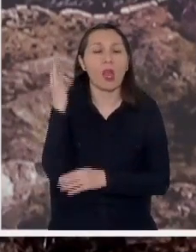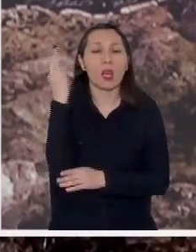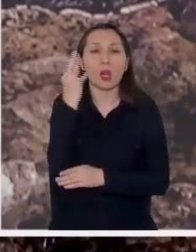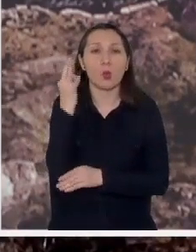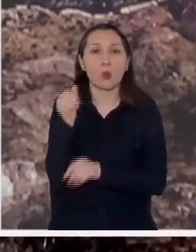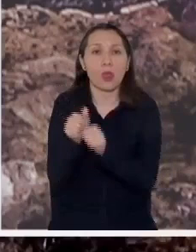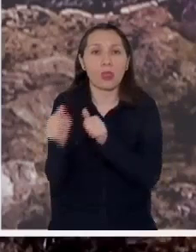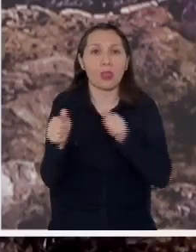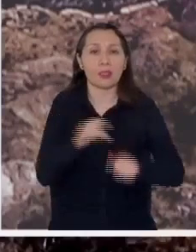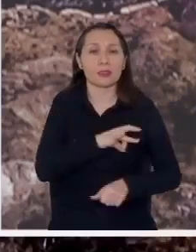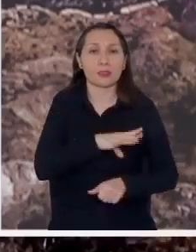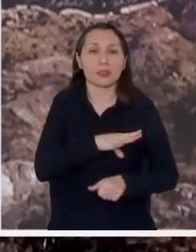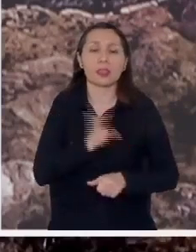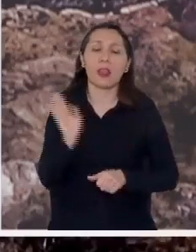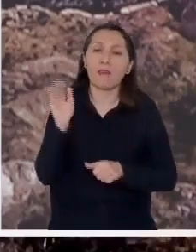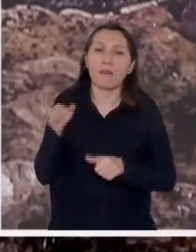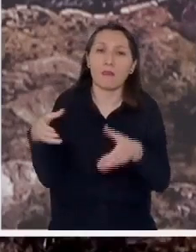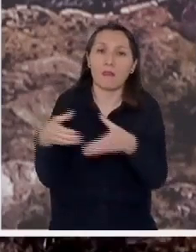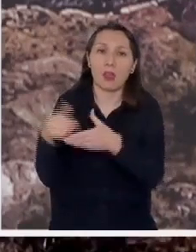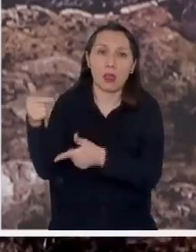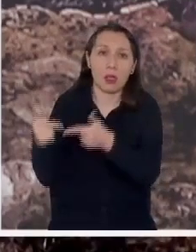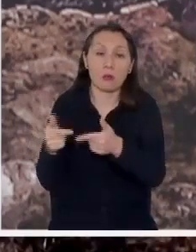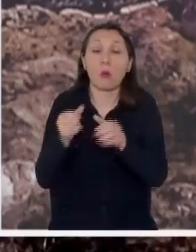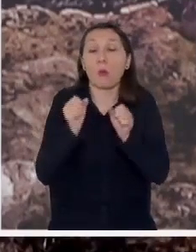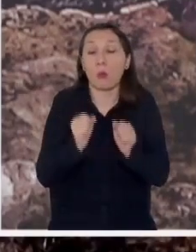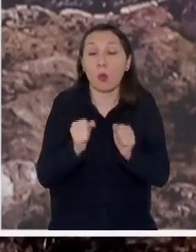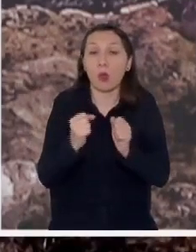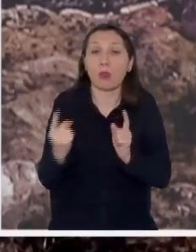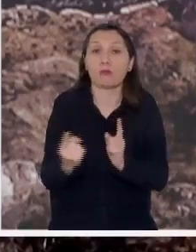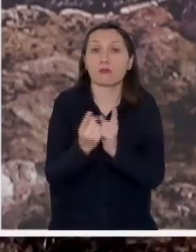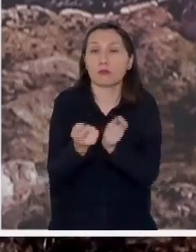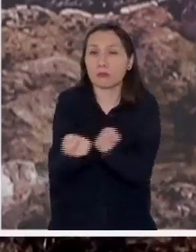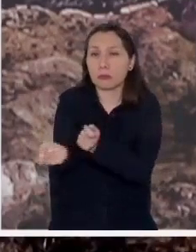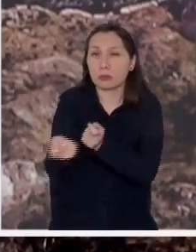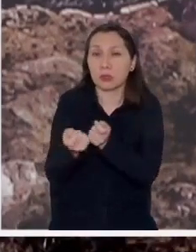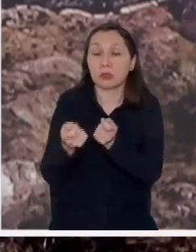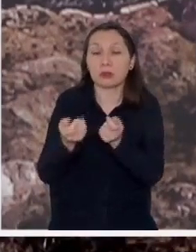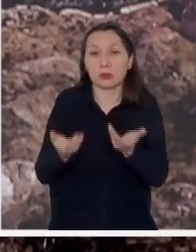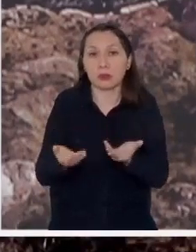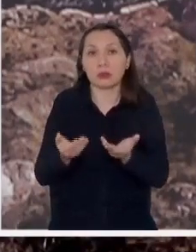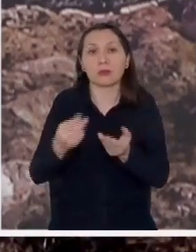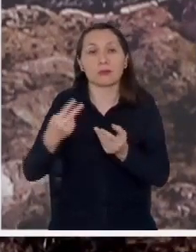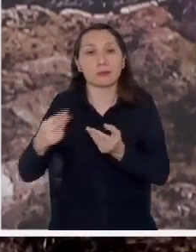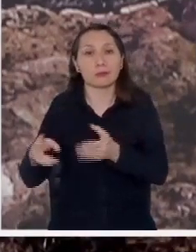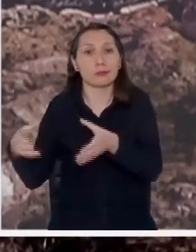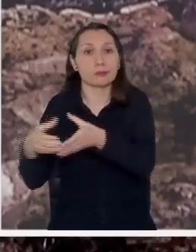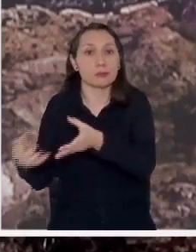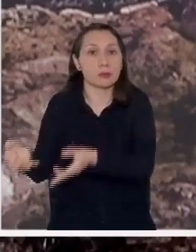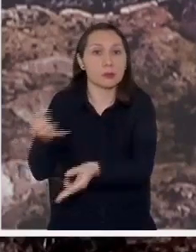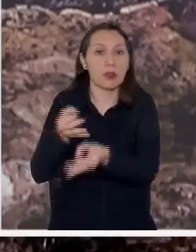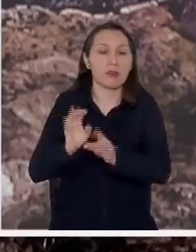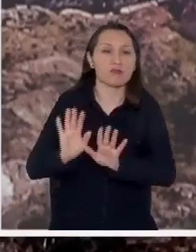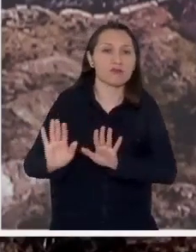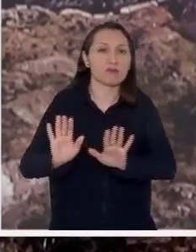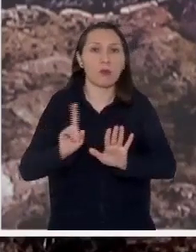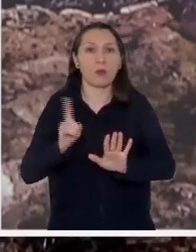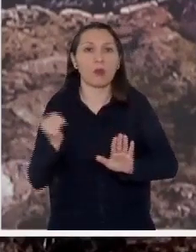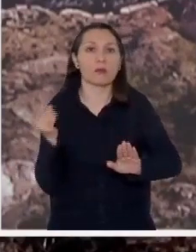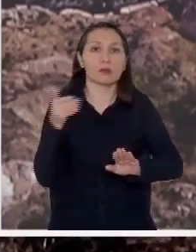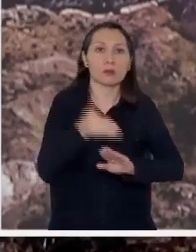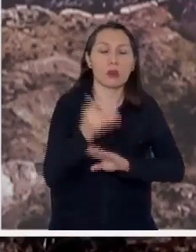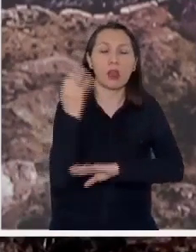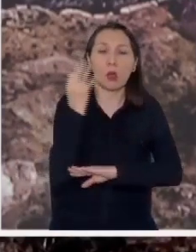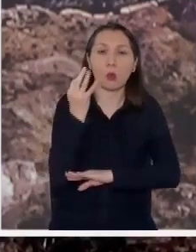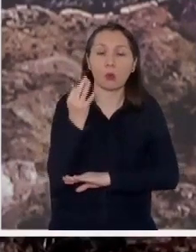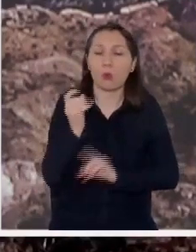con las dirigencias de chile vamos Qué posibilidad hay de poder llegar a encuentros comunes considerando que desde estas huestes ya han planteado algunas reticencias a concurrir